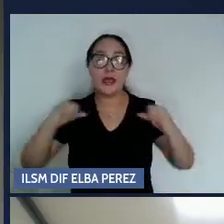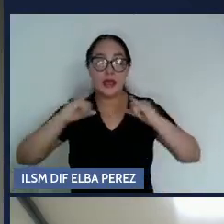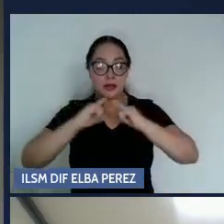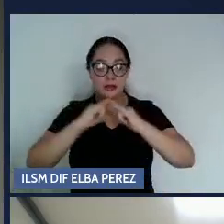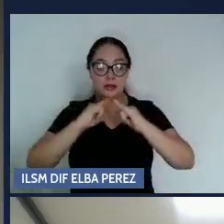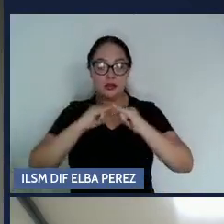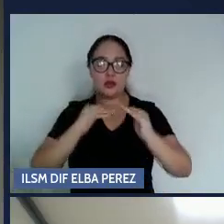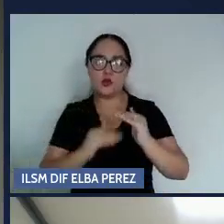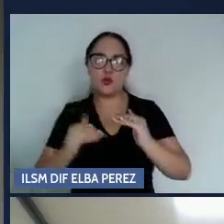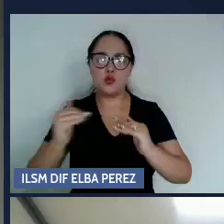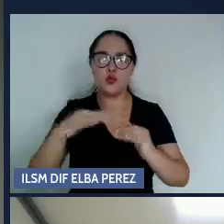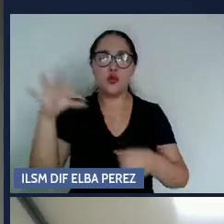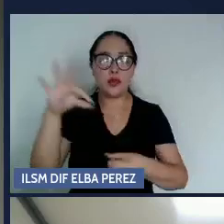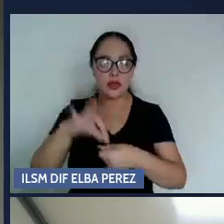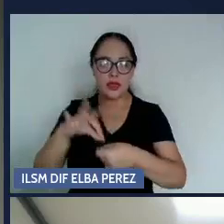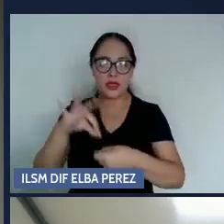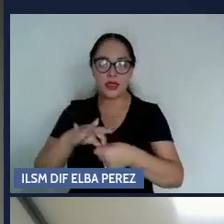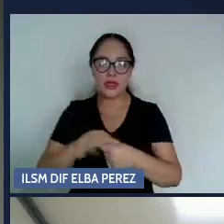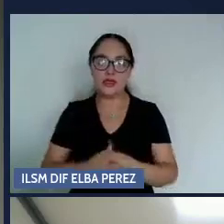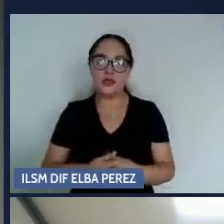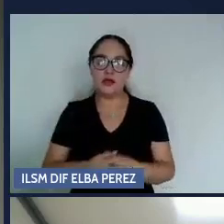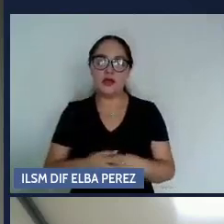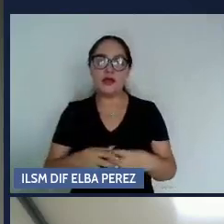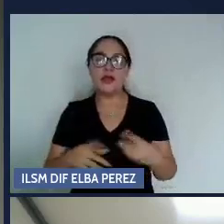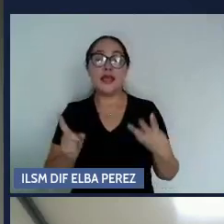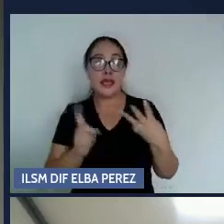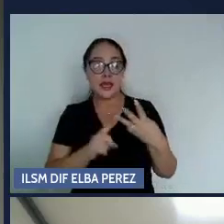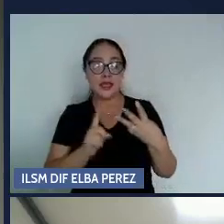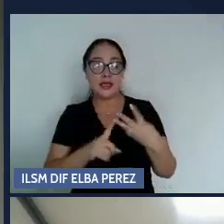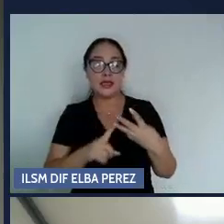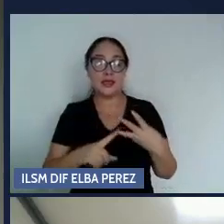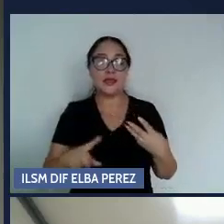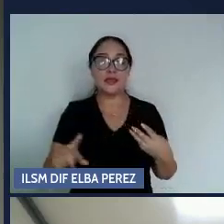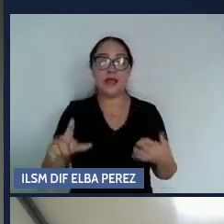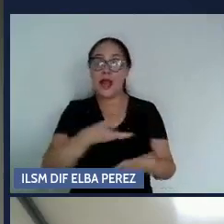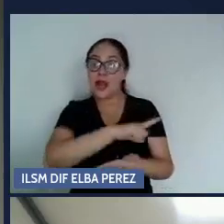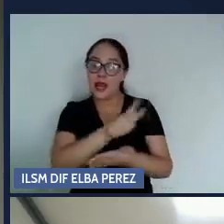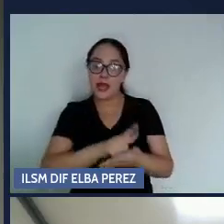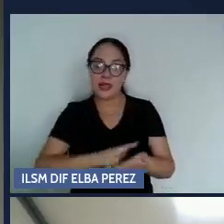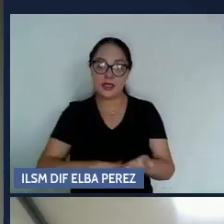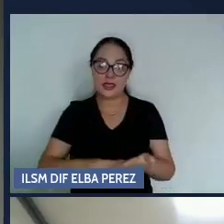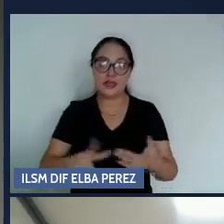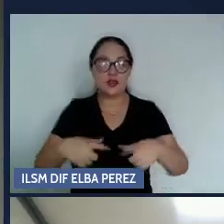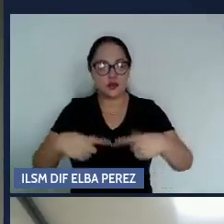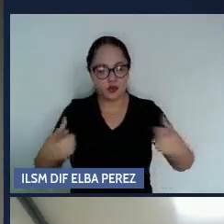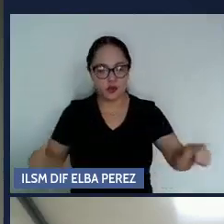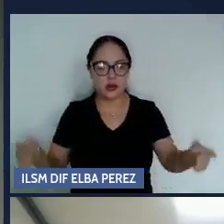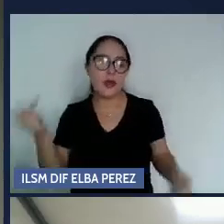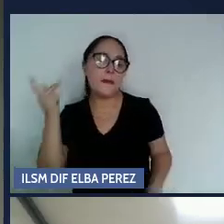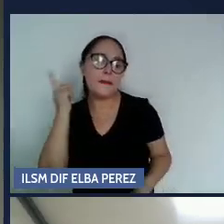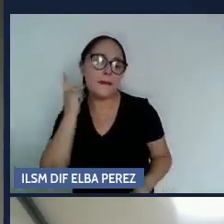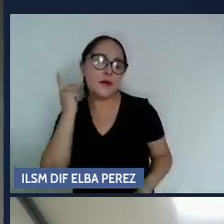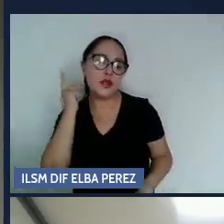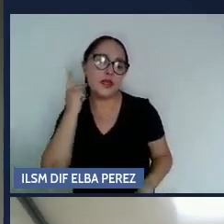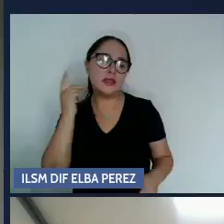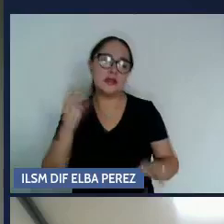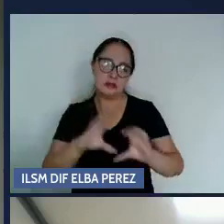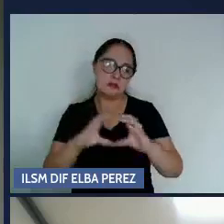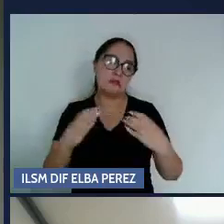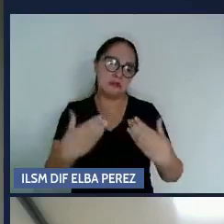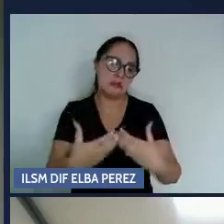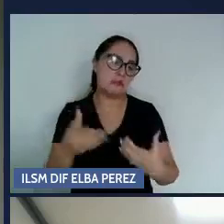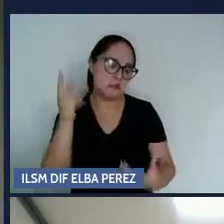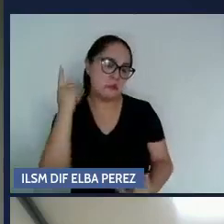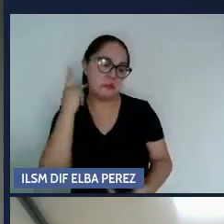electorales y la Ley General de partidos políticos. Obviamente no vamos a leer leyes, no vamos a